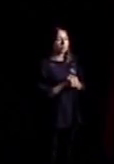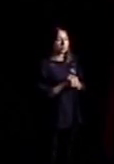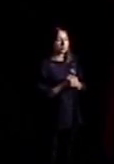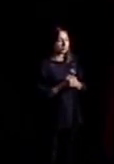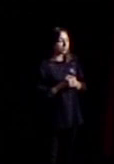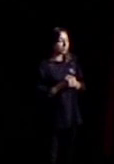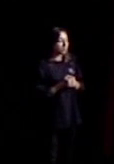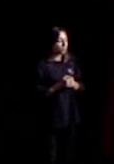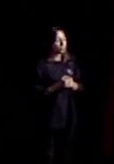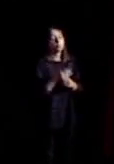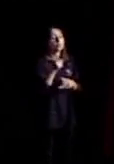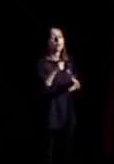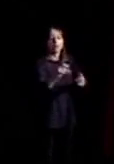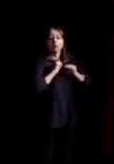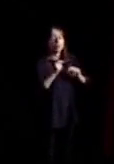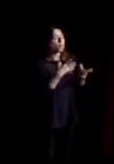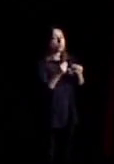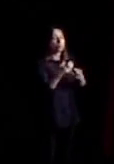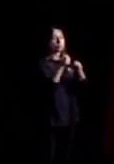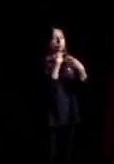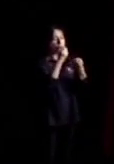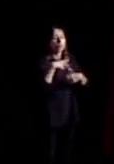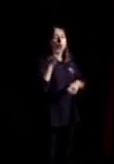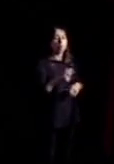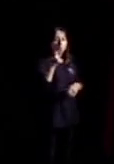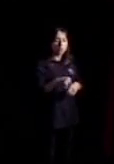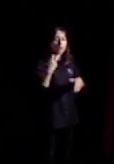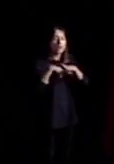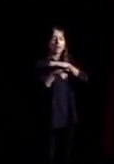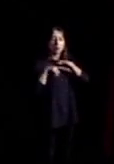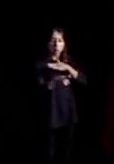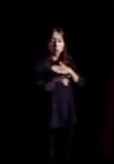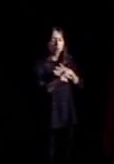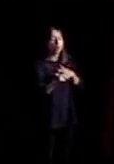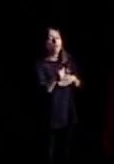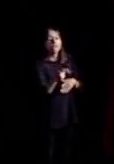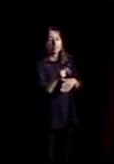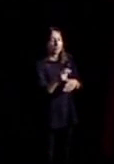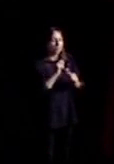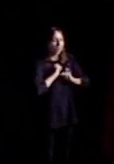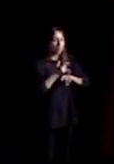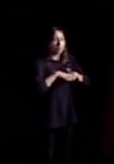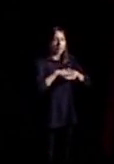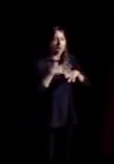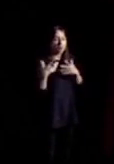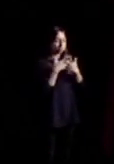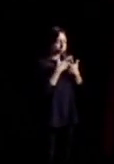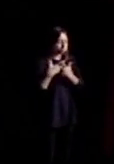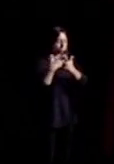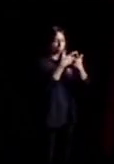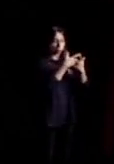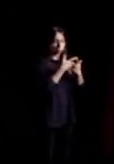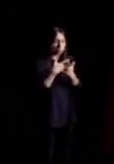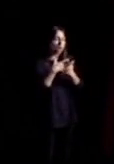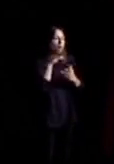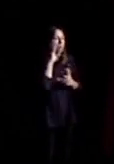tanta información útil nos está aportando y tantos recursos igualmente nos está facilitando para combatir los delitos